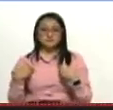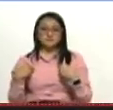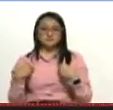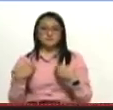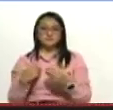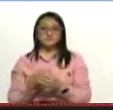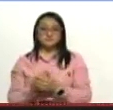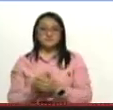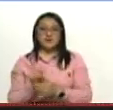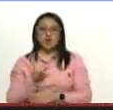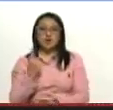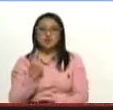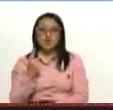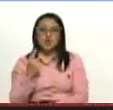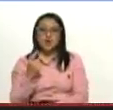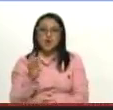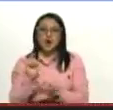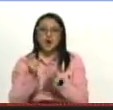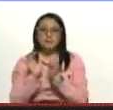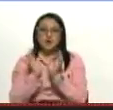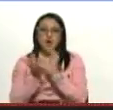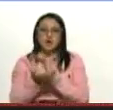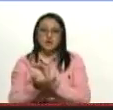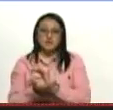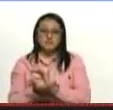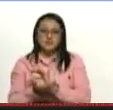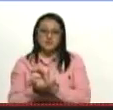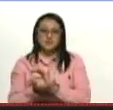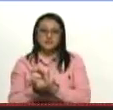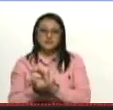no Solo lo que pasa con el cambio climático